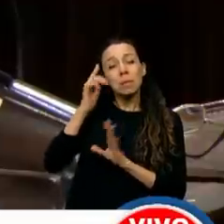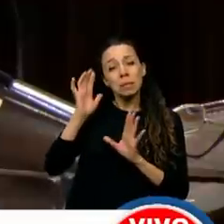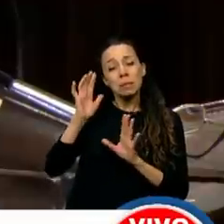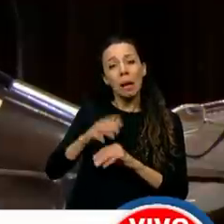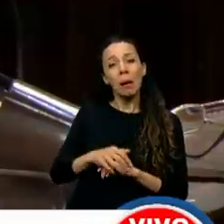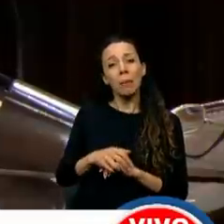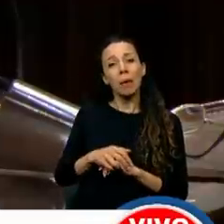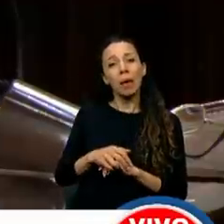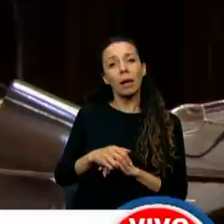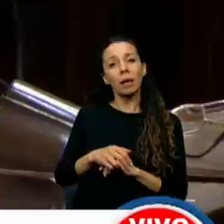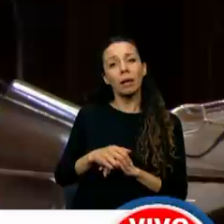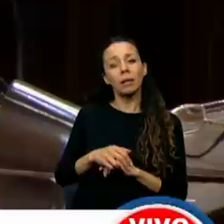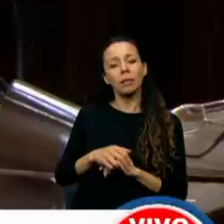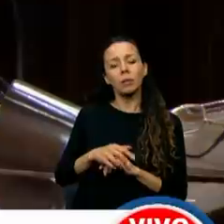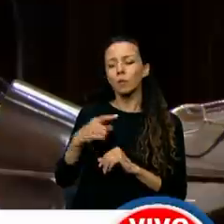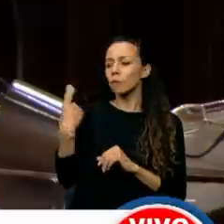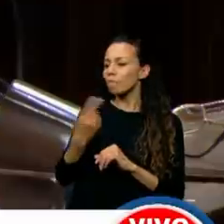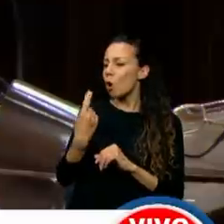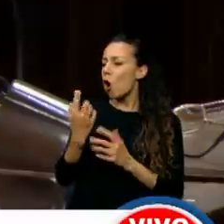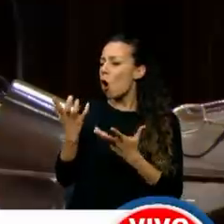de desorganizados